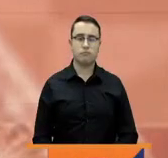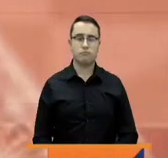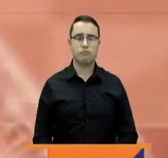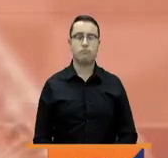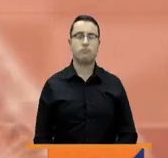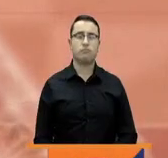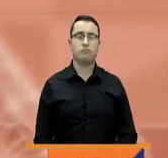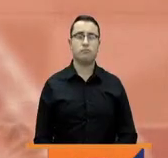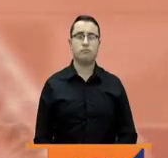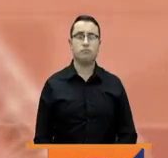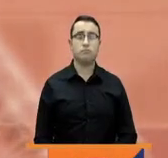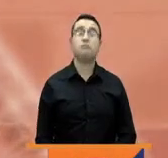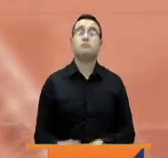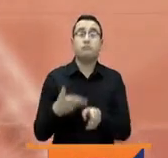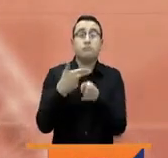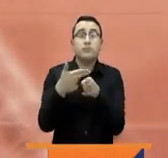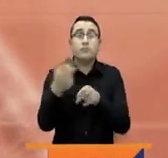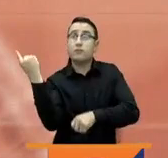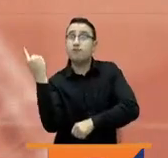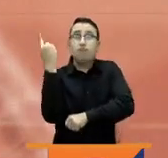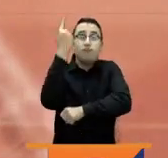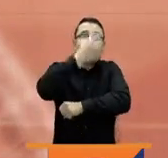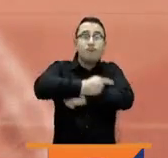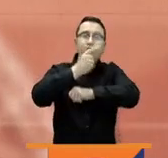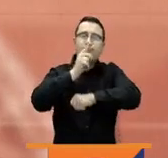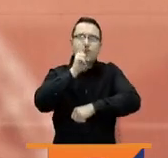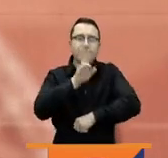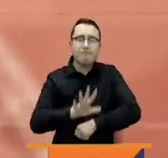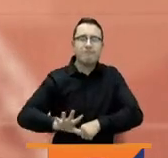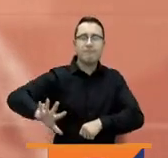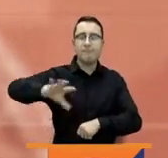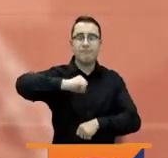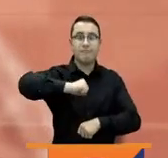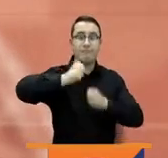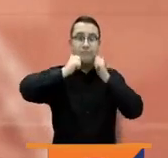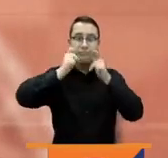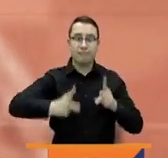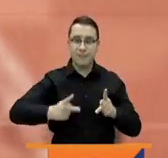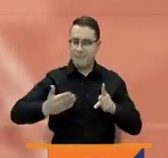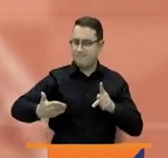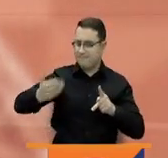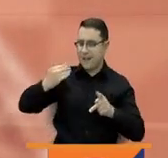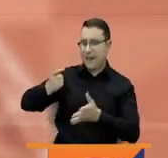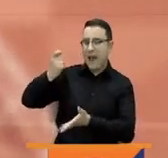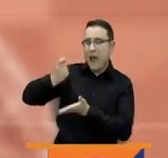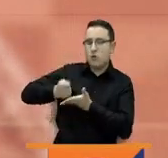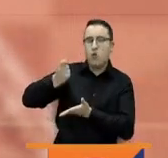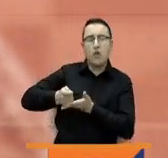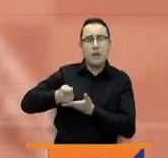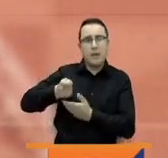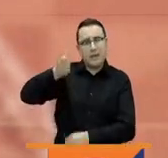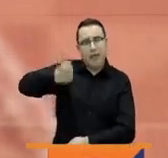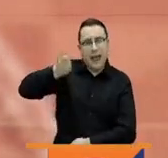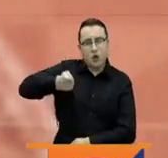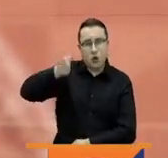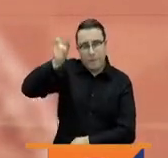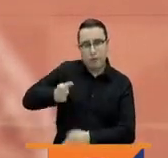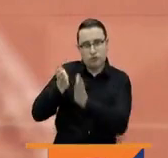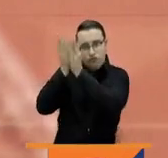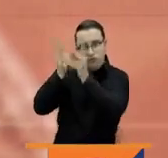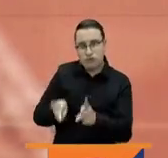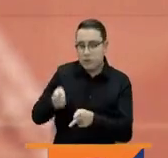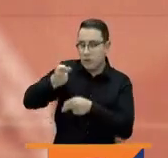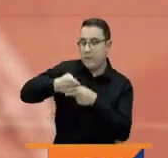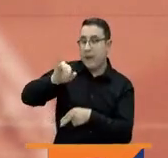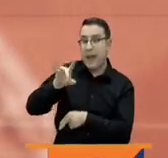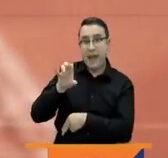A un día de conmemorarse el Día Nacional de los Derechos Humanos y un año de la muerte del estudiante de Derecho Javier Ordóñez, la Policía Nacional pidió